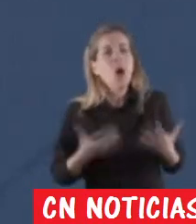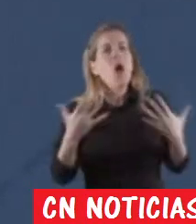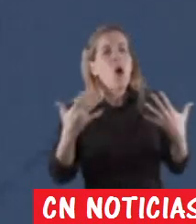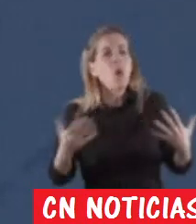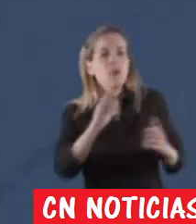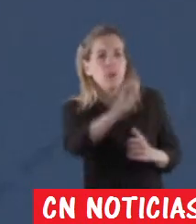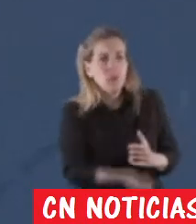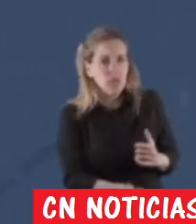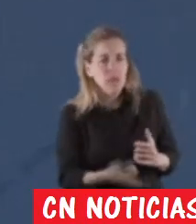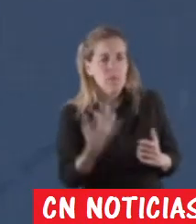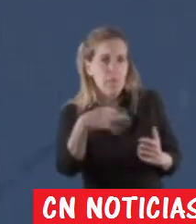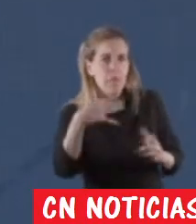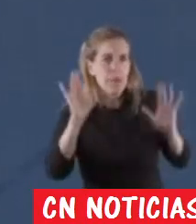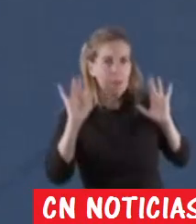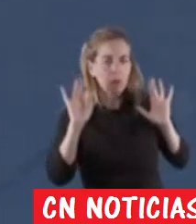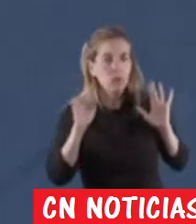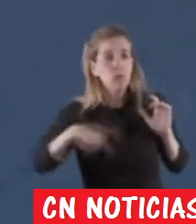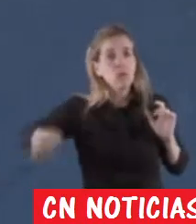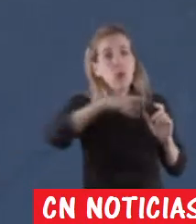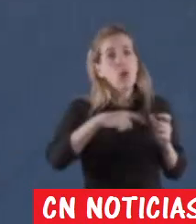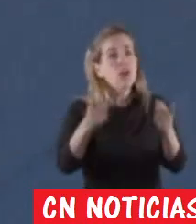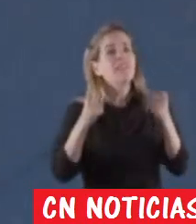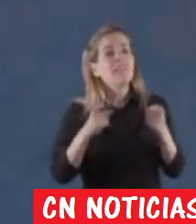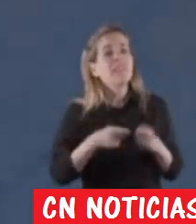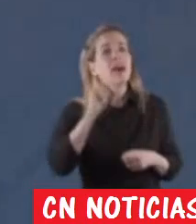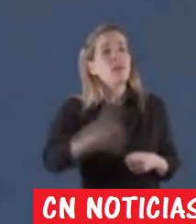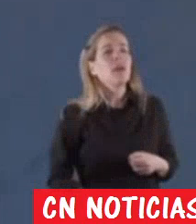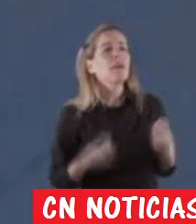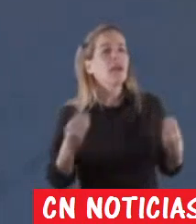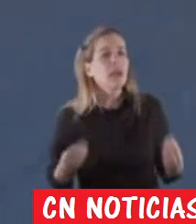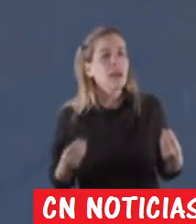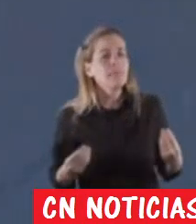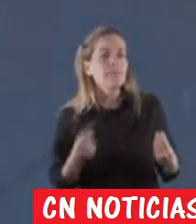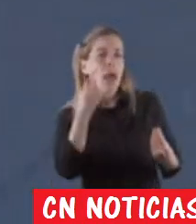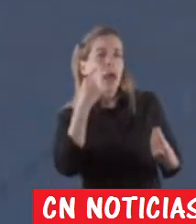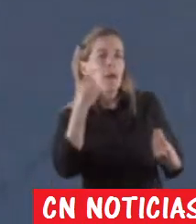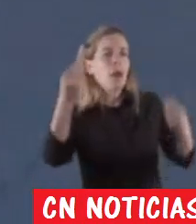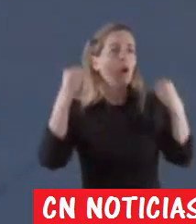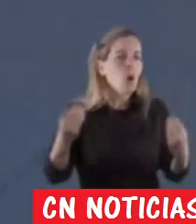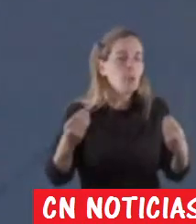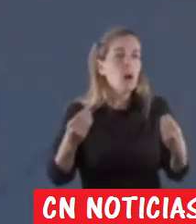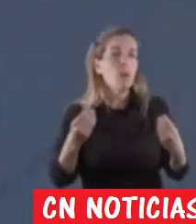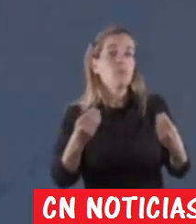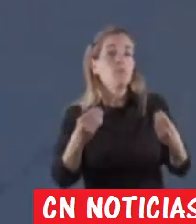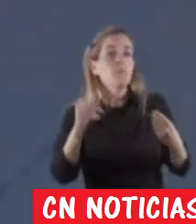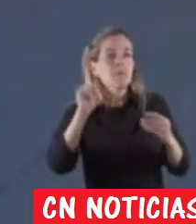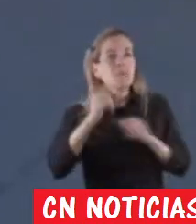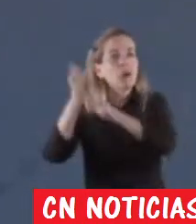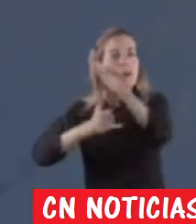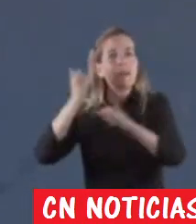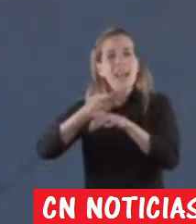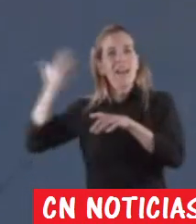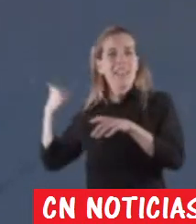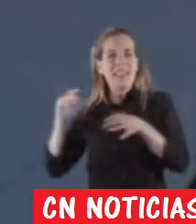hacerlo. Y necesitamos también ver cómo, evitando toda esa intermediación de